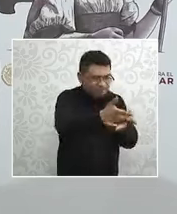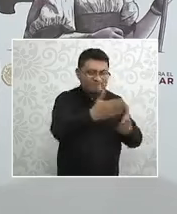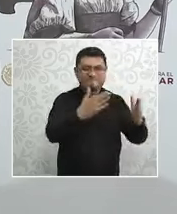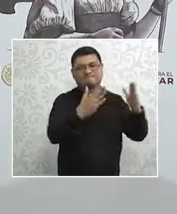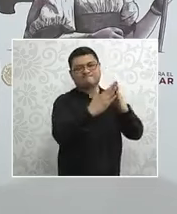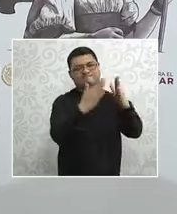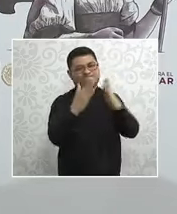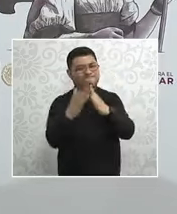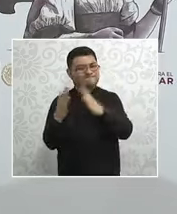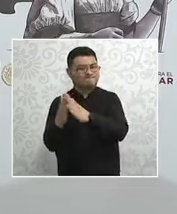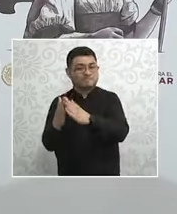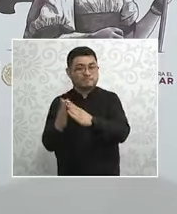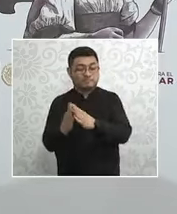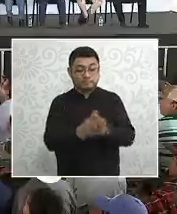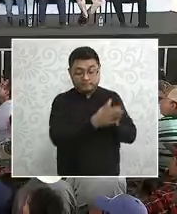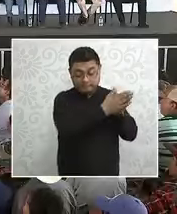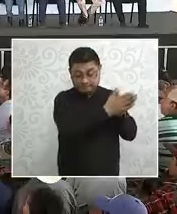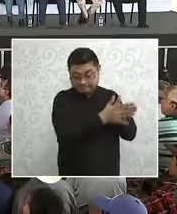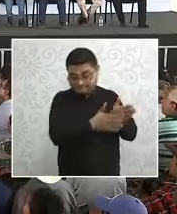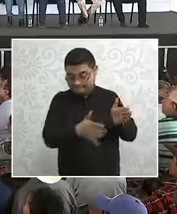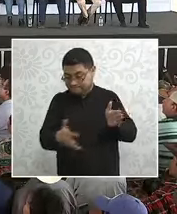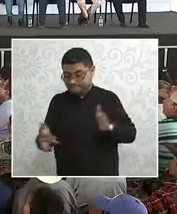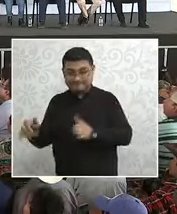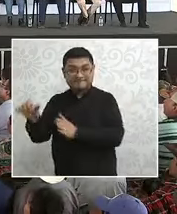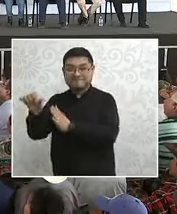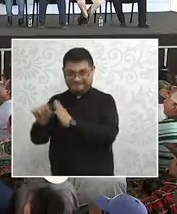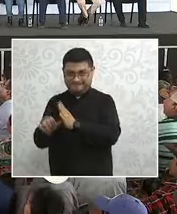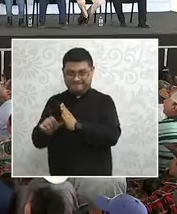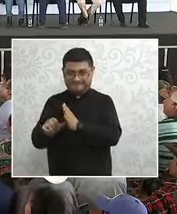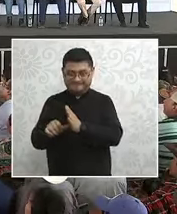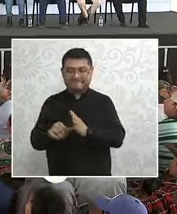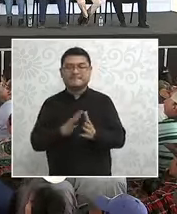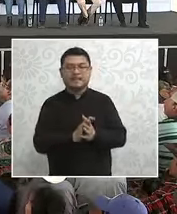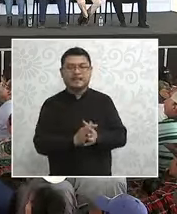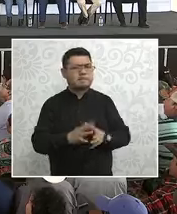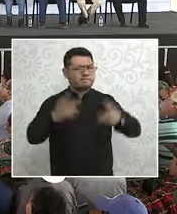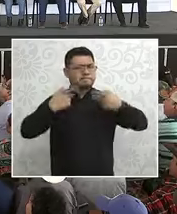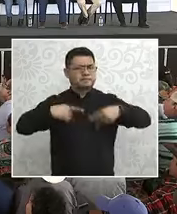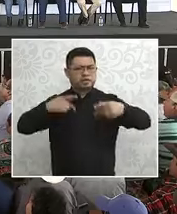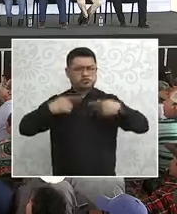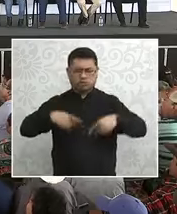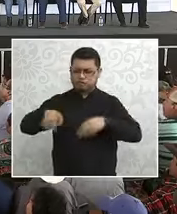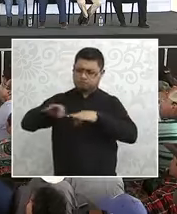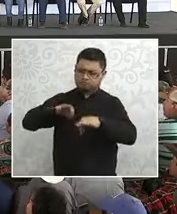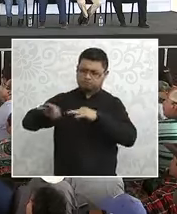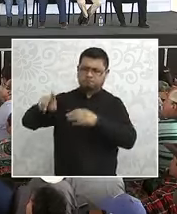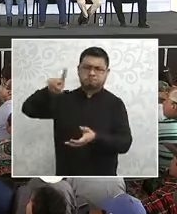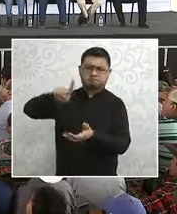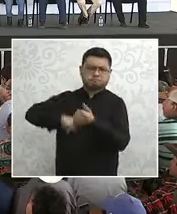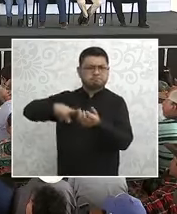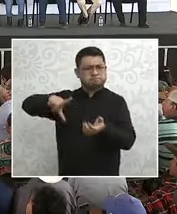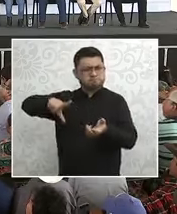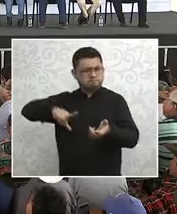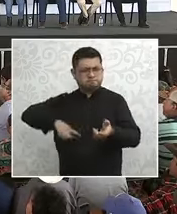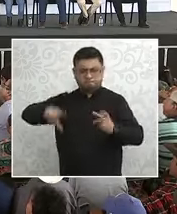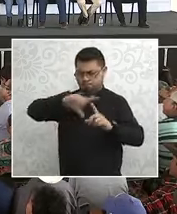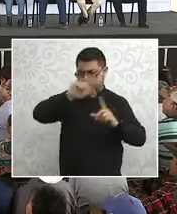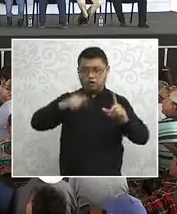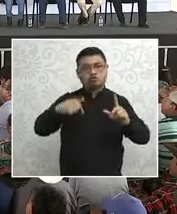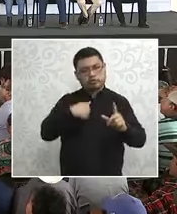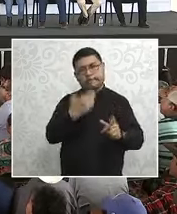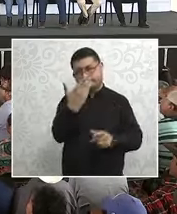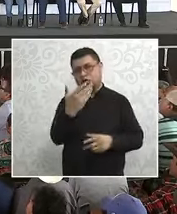estos meses las servidoras y servidores de la nación que hay que darles un aplauso porque